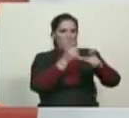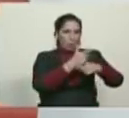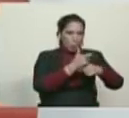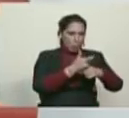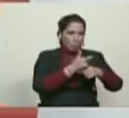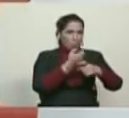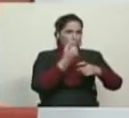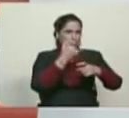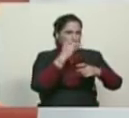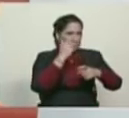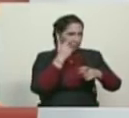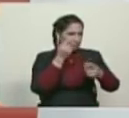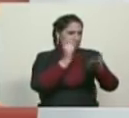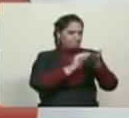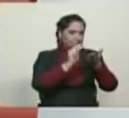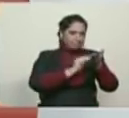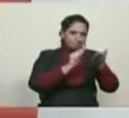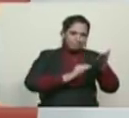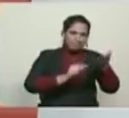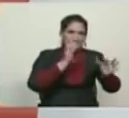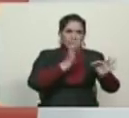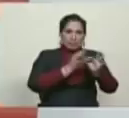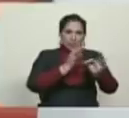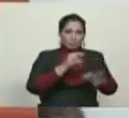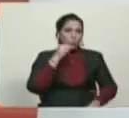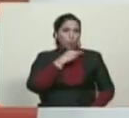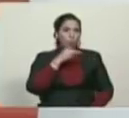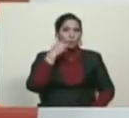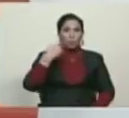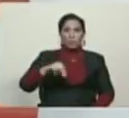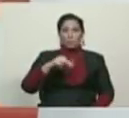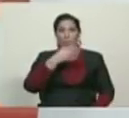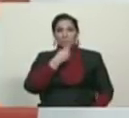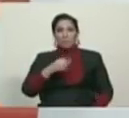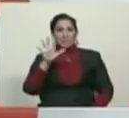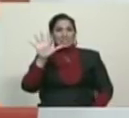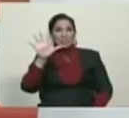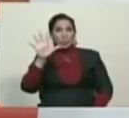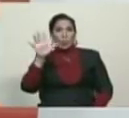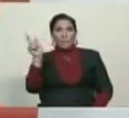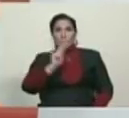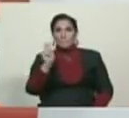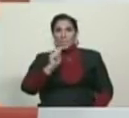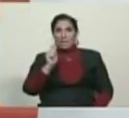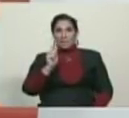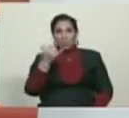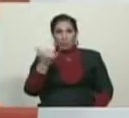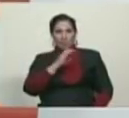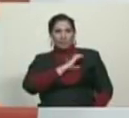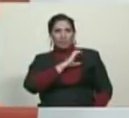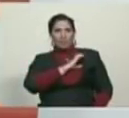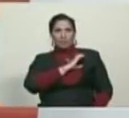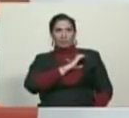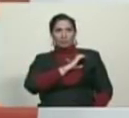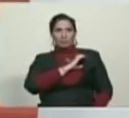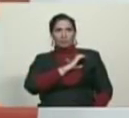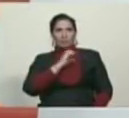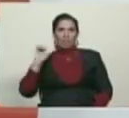contadito. Septiembre, octubre, noviembre, diciembre, enero, 5 meses, haya